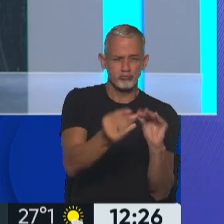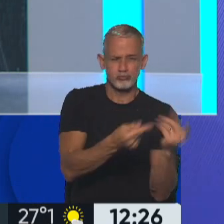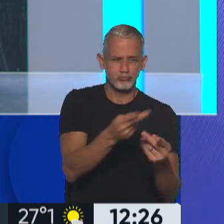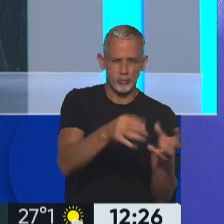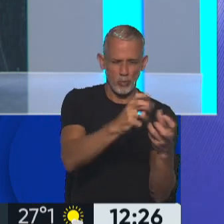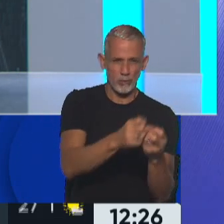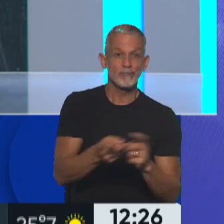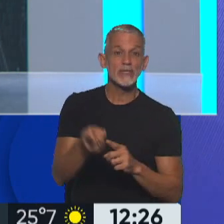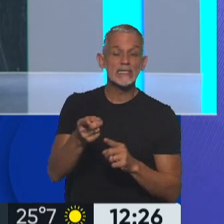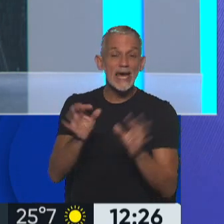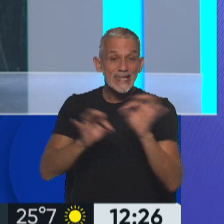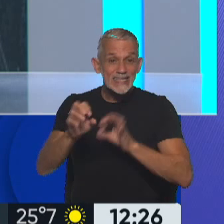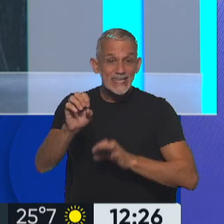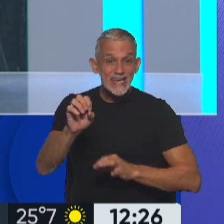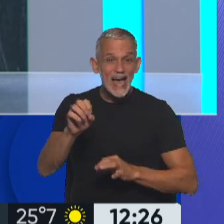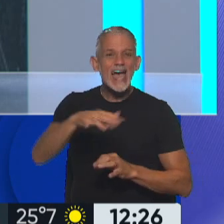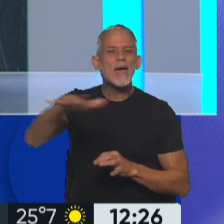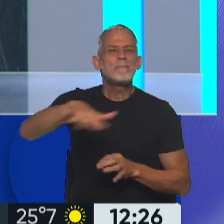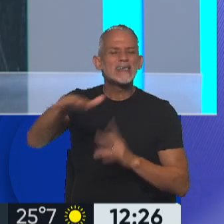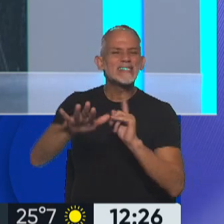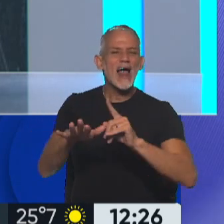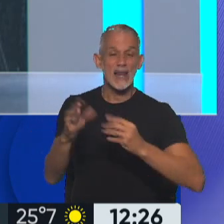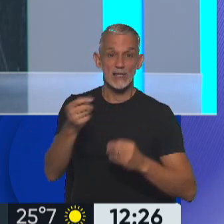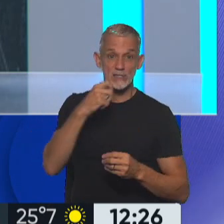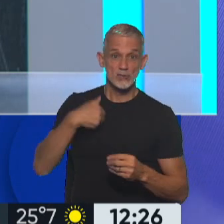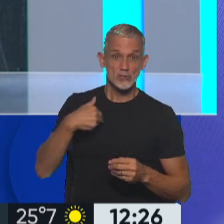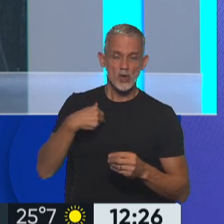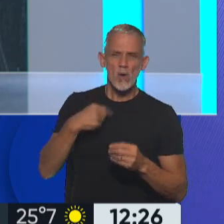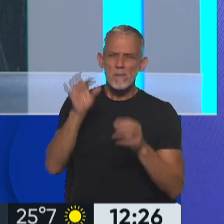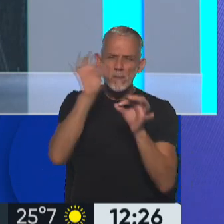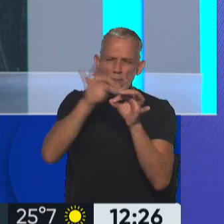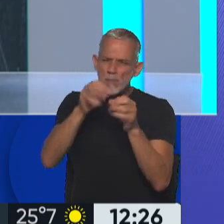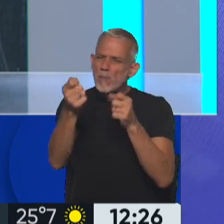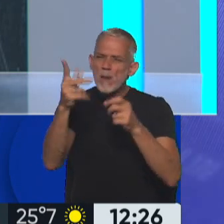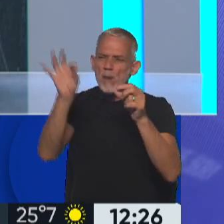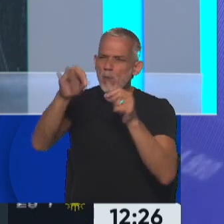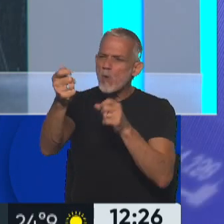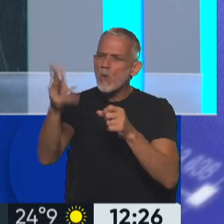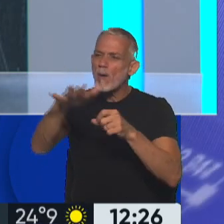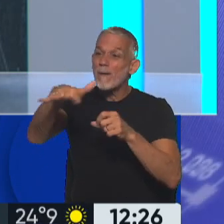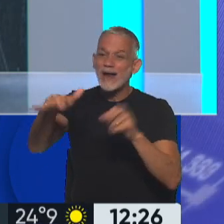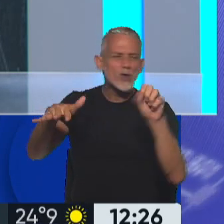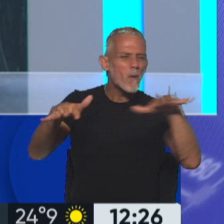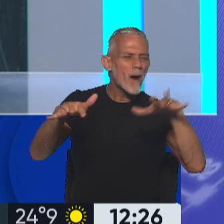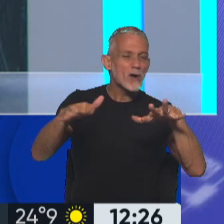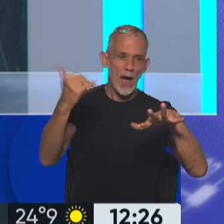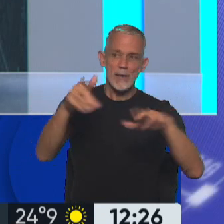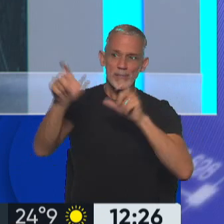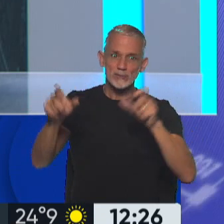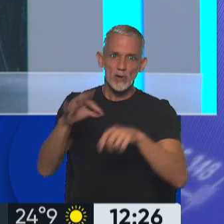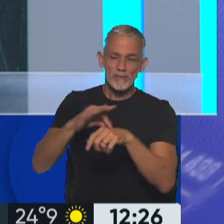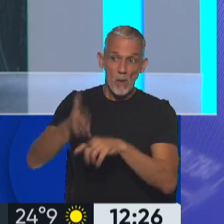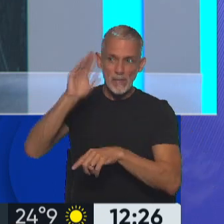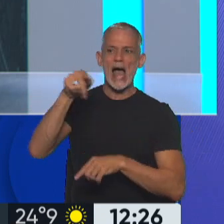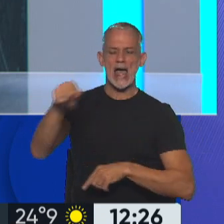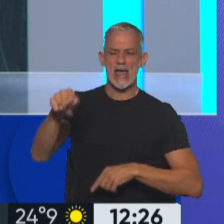que se llama espacial, que es donde yo con mi mapa epidemiológico detecto los barrios donde hay pacientes con dengue. Esa